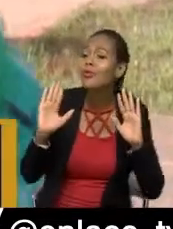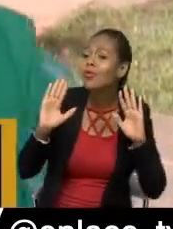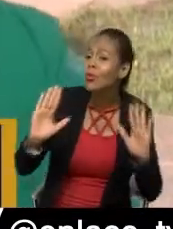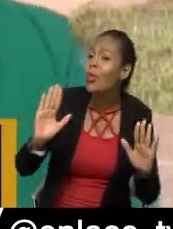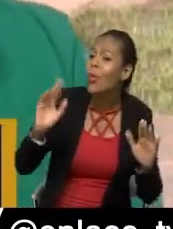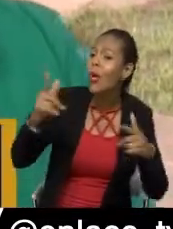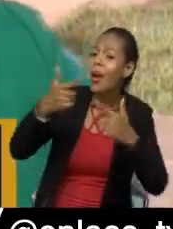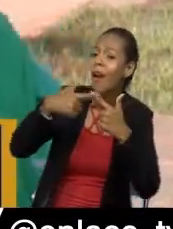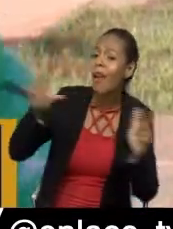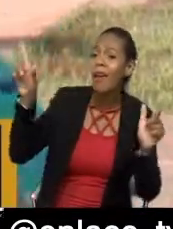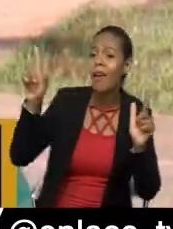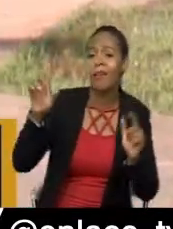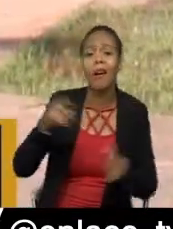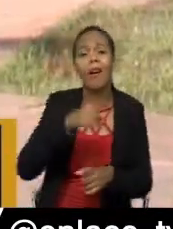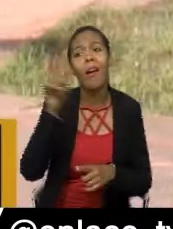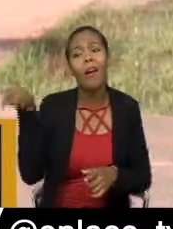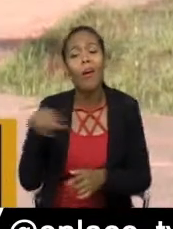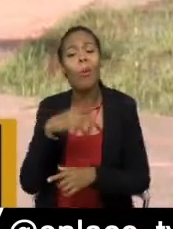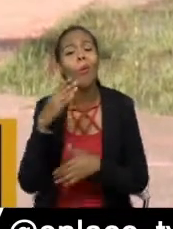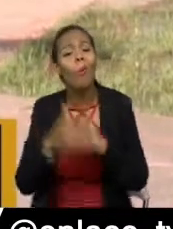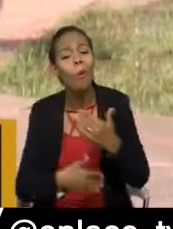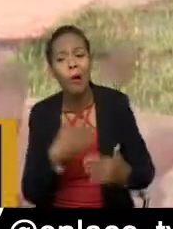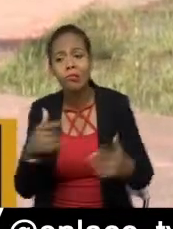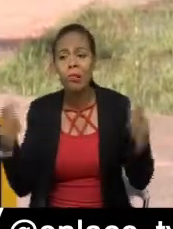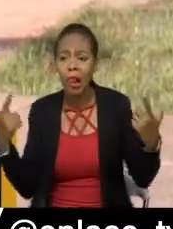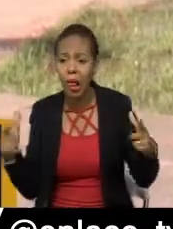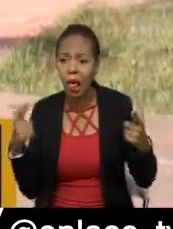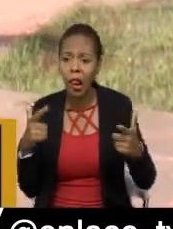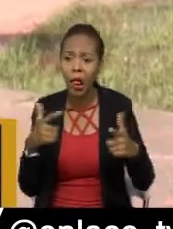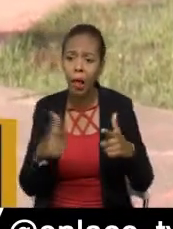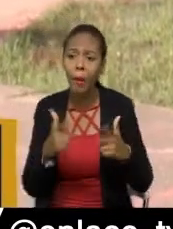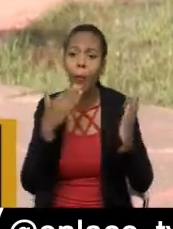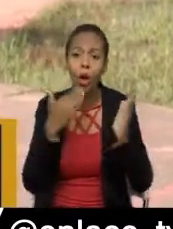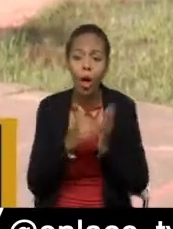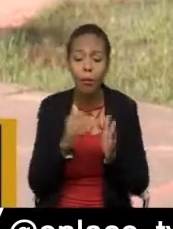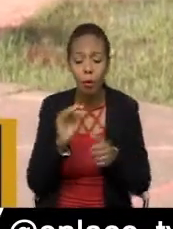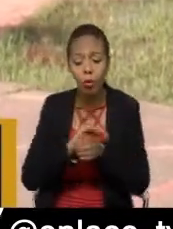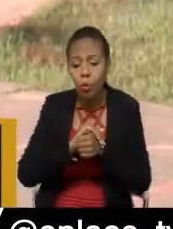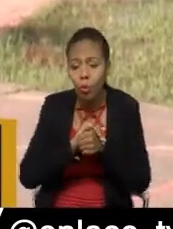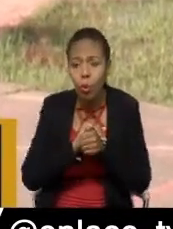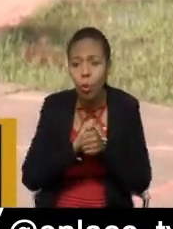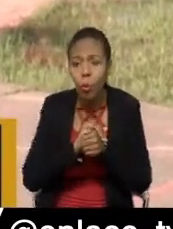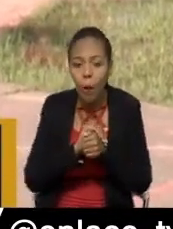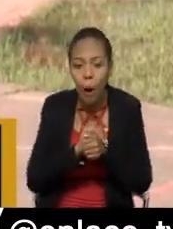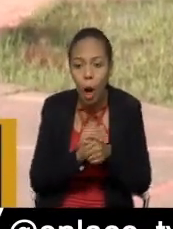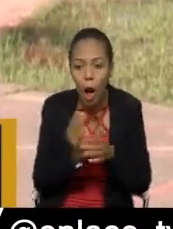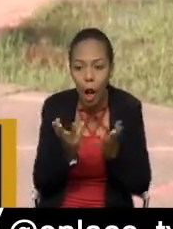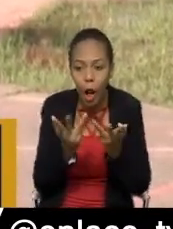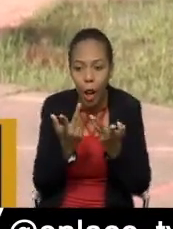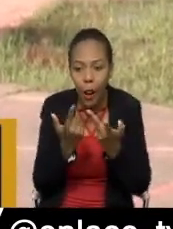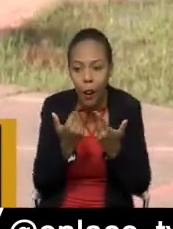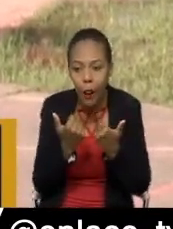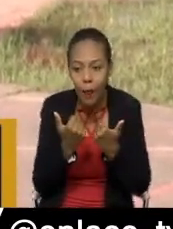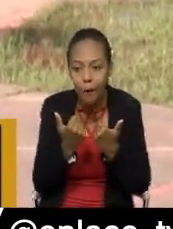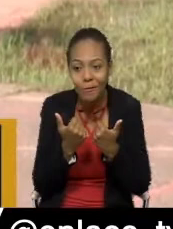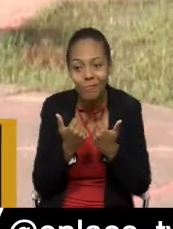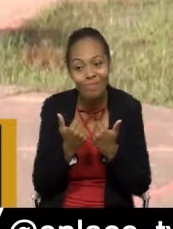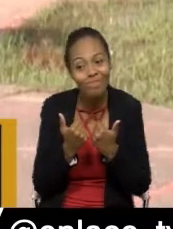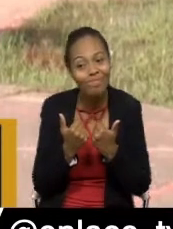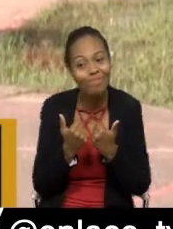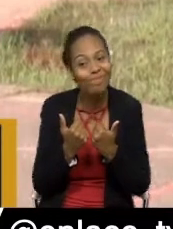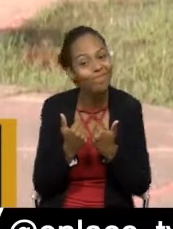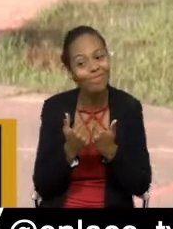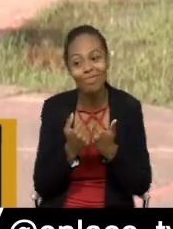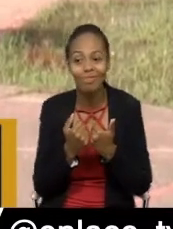están acabando, los estamos acabando. Por ejemplo, las morrocoyas que vimos por ahí, se las comen, las cicoteas, todo. Esos animales